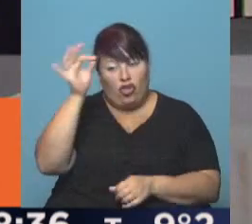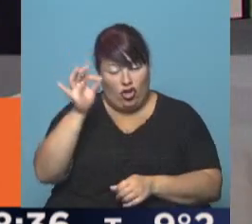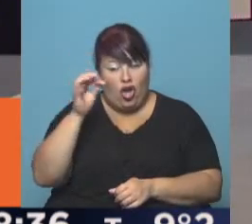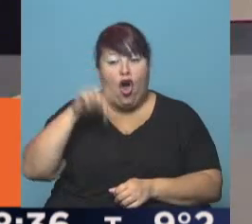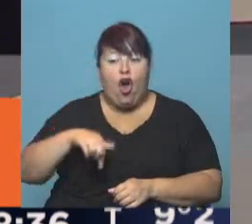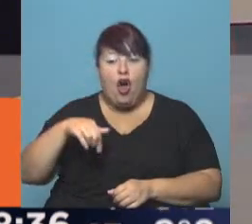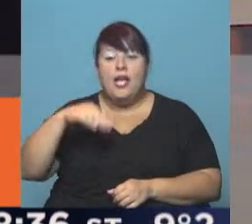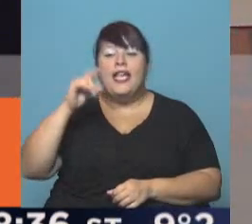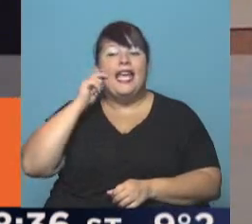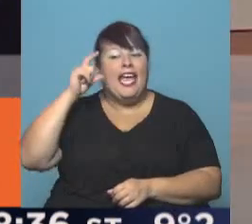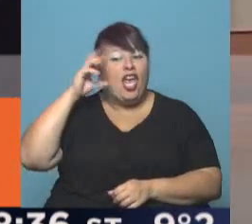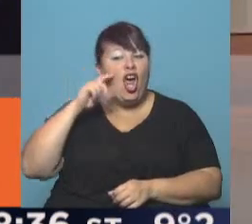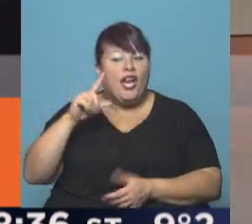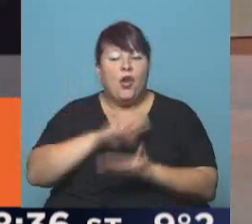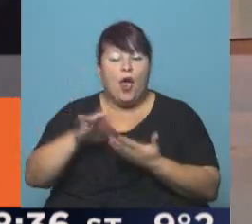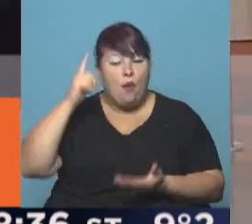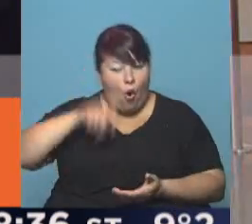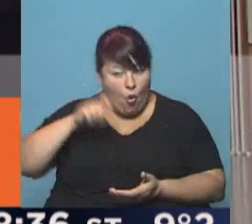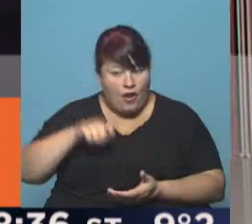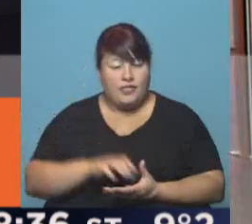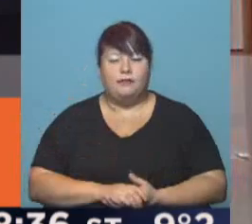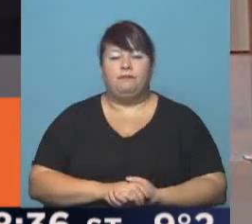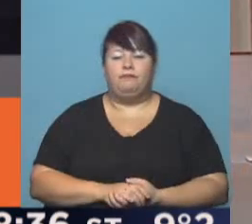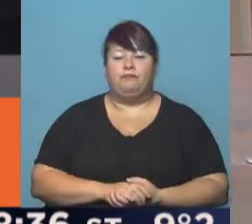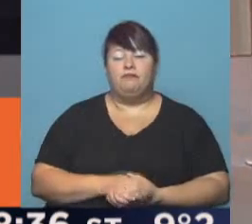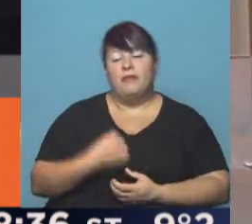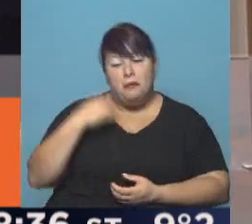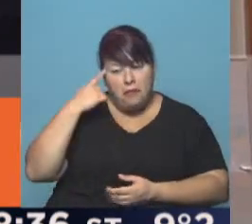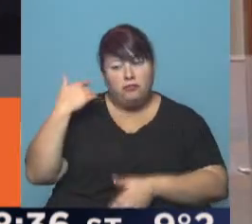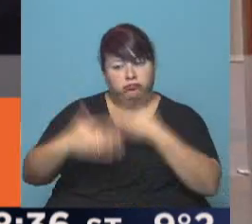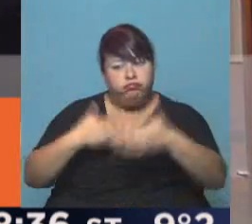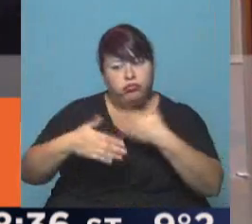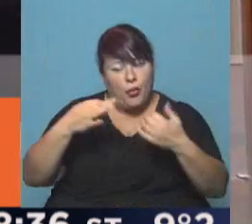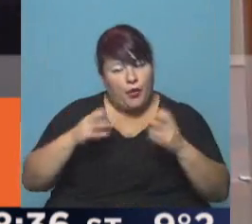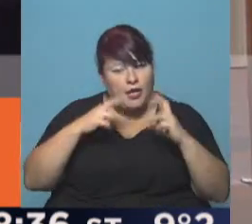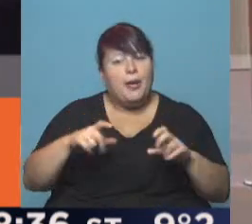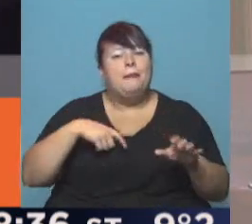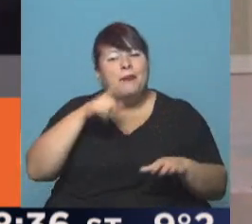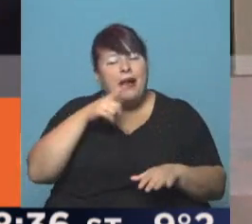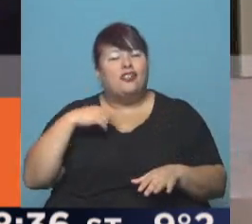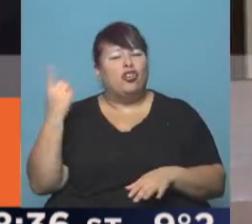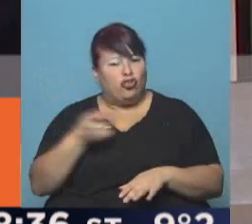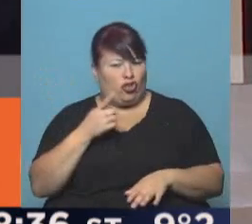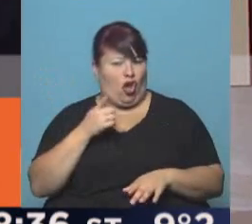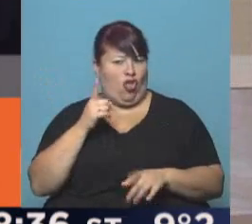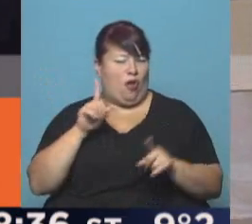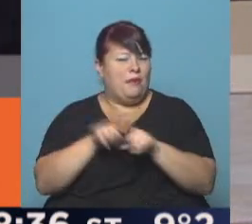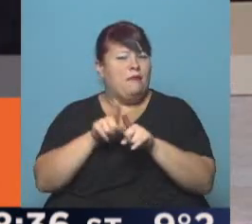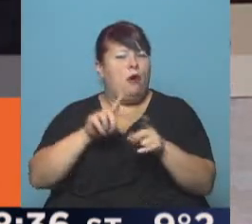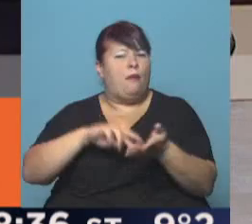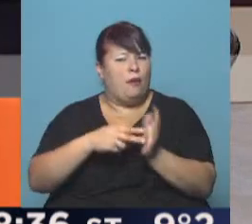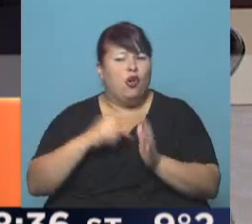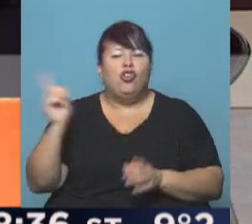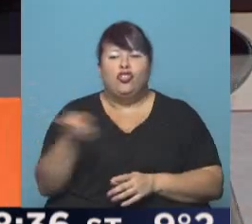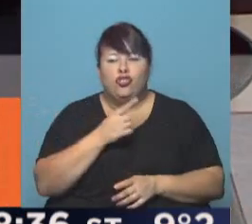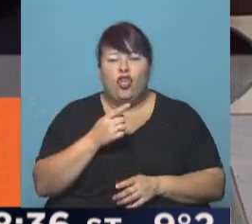Hoy Martínez de Giorgi, que es el nuevo juez, creo que avanza bastante la causa, pero me parece que todos tienen el mismo drama.